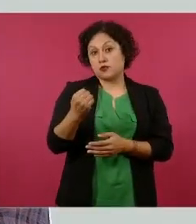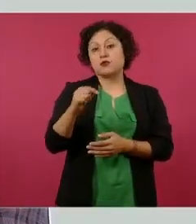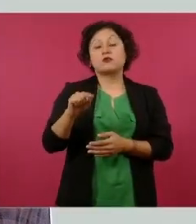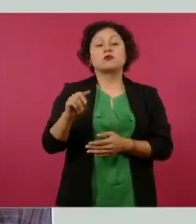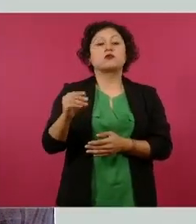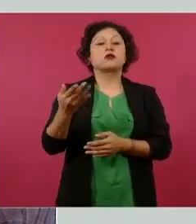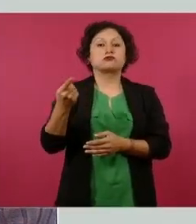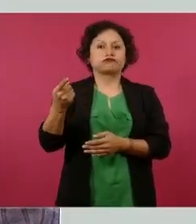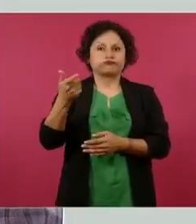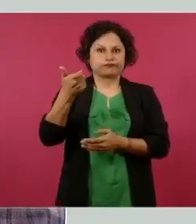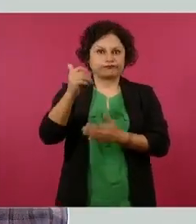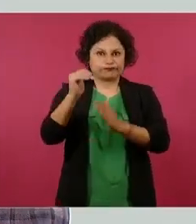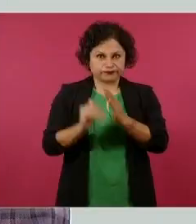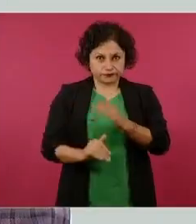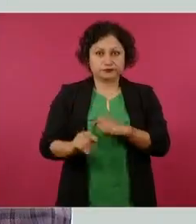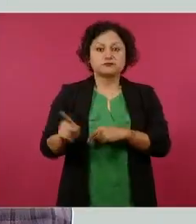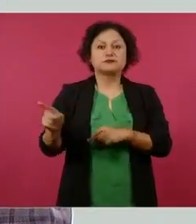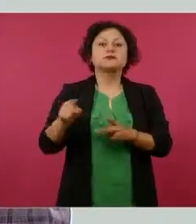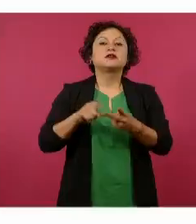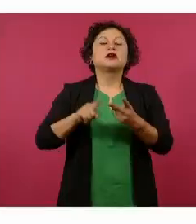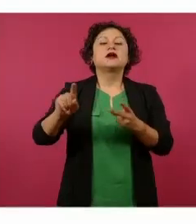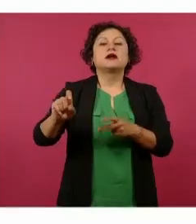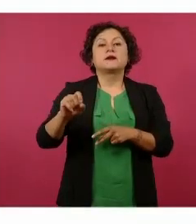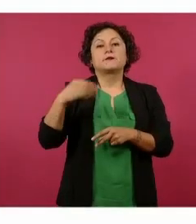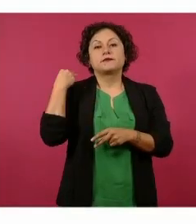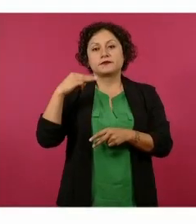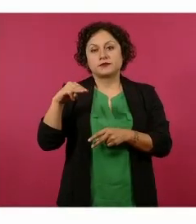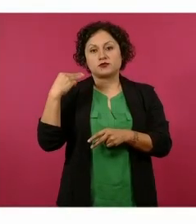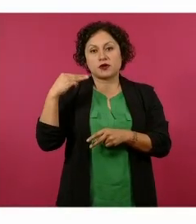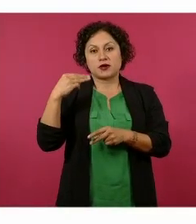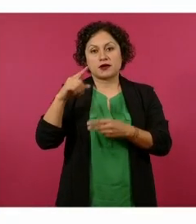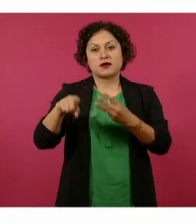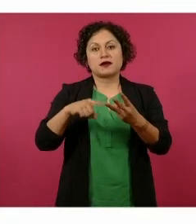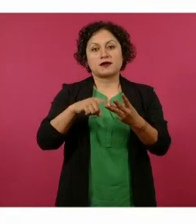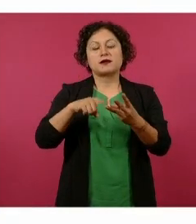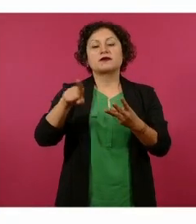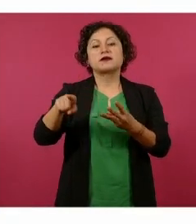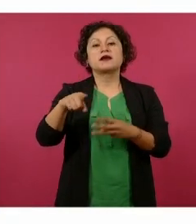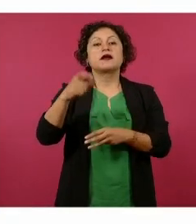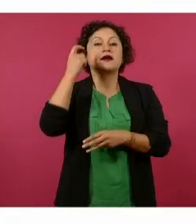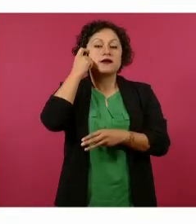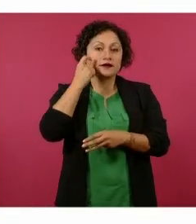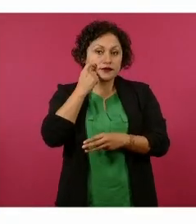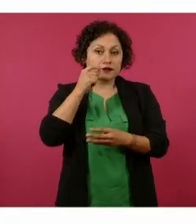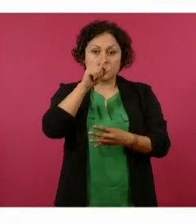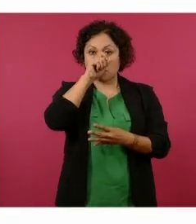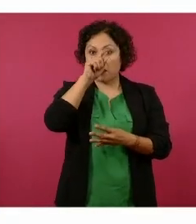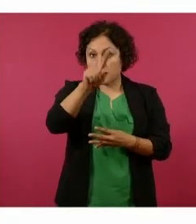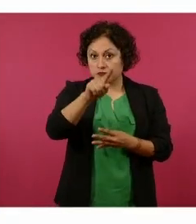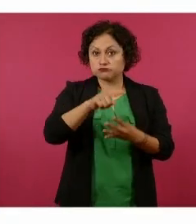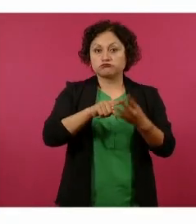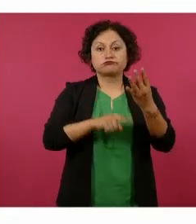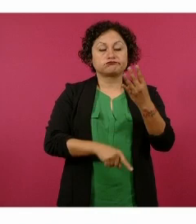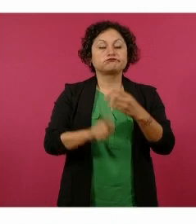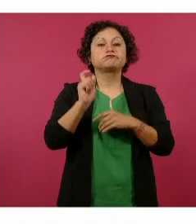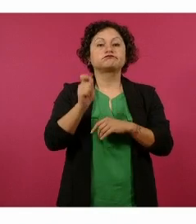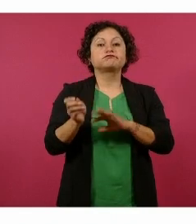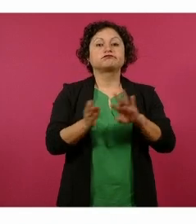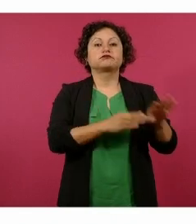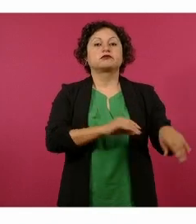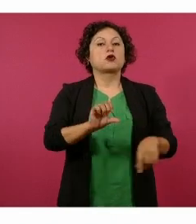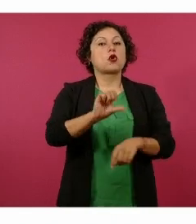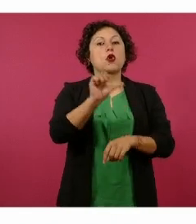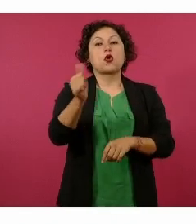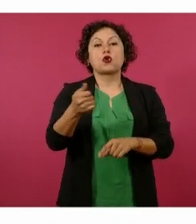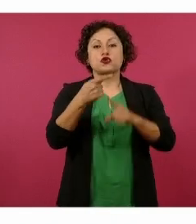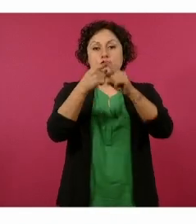máximo, casos en Michoacán, Guerrero, Jalisco, Nuevo León y Guanajuato. Y, por ejemplo, en el caso del gas que se expende en